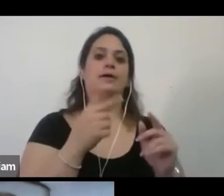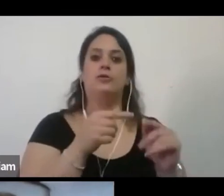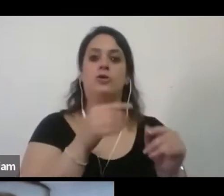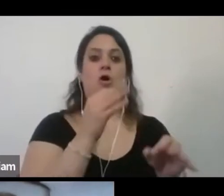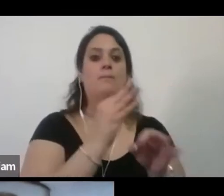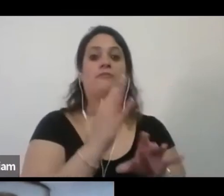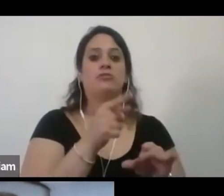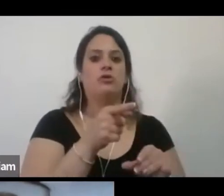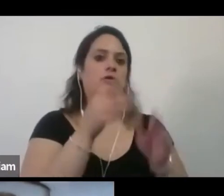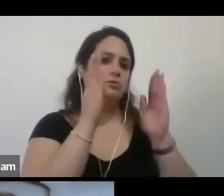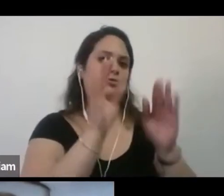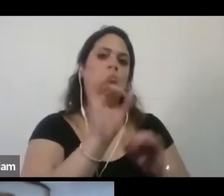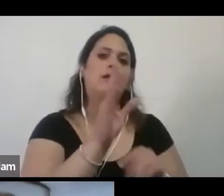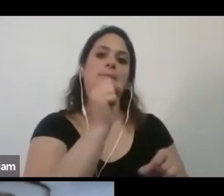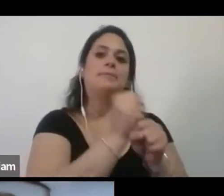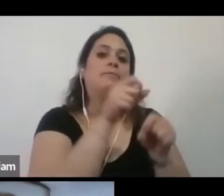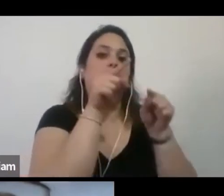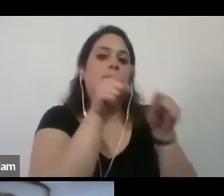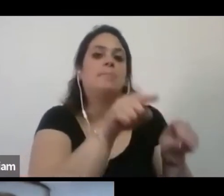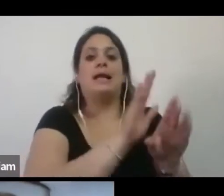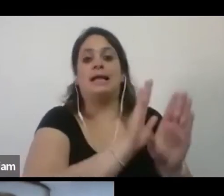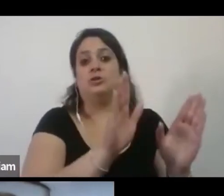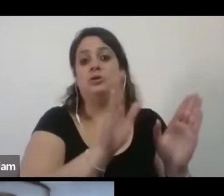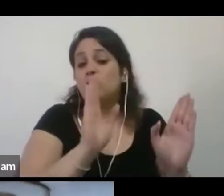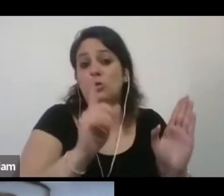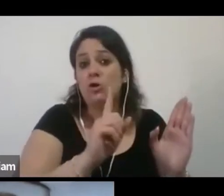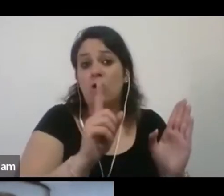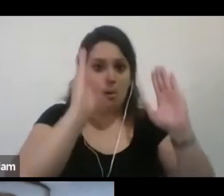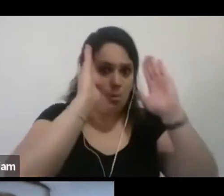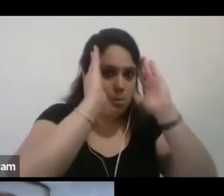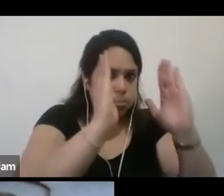no, no hay que encerrarse, porque